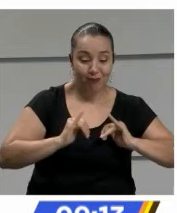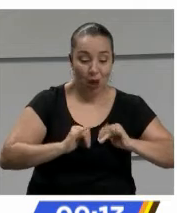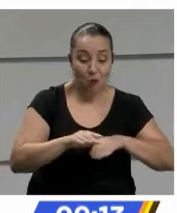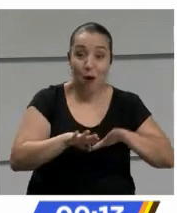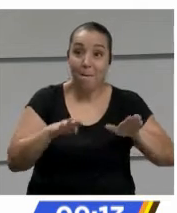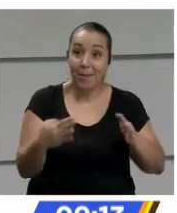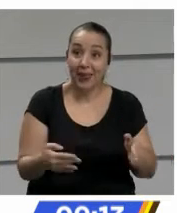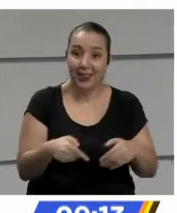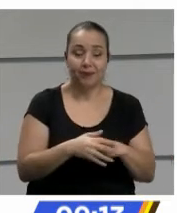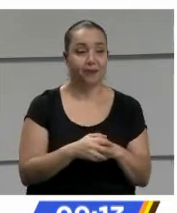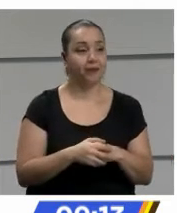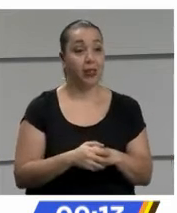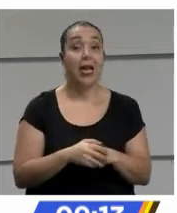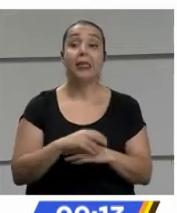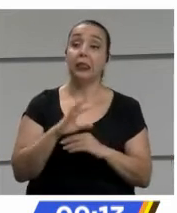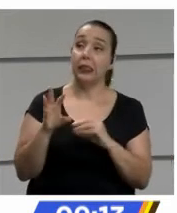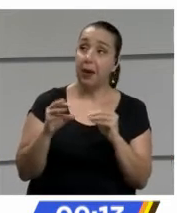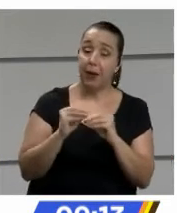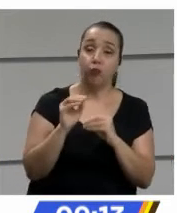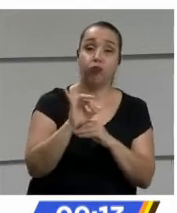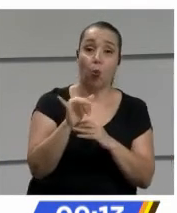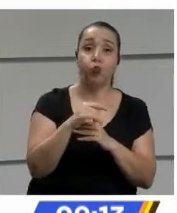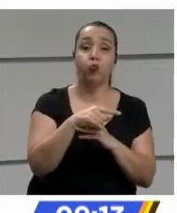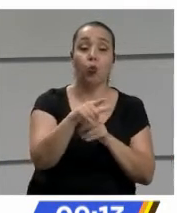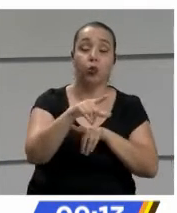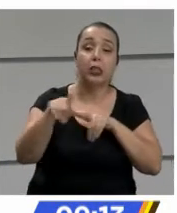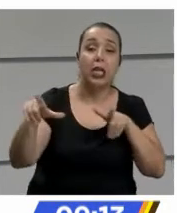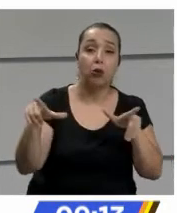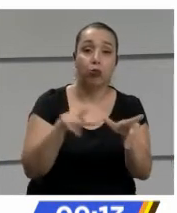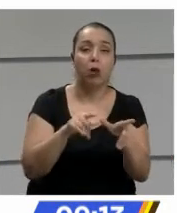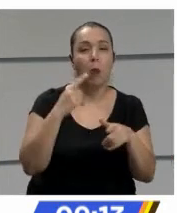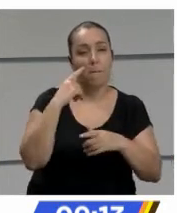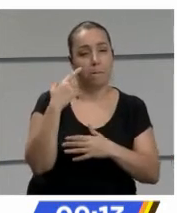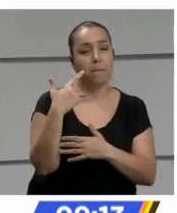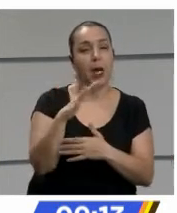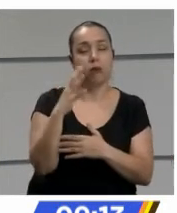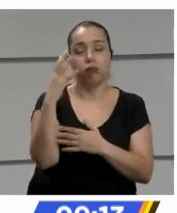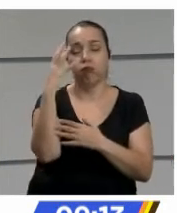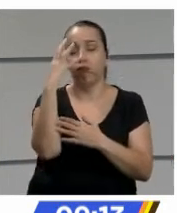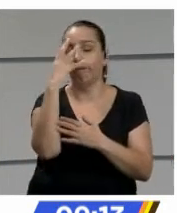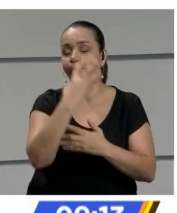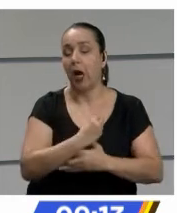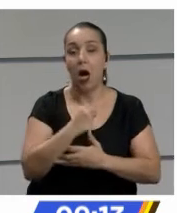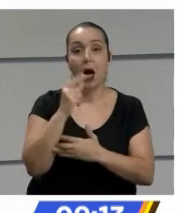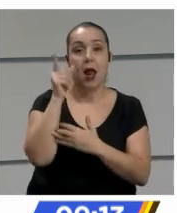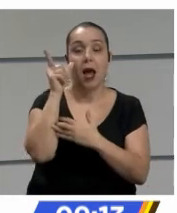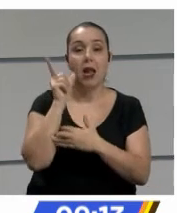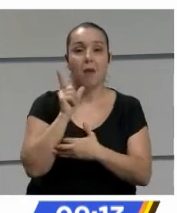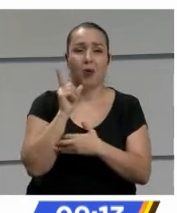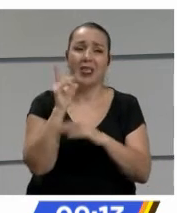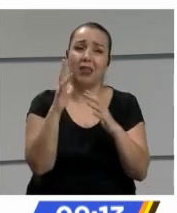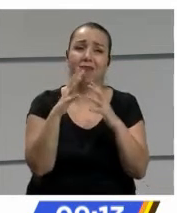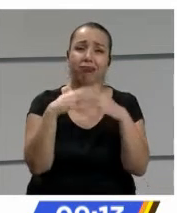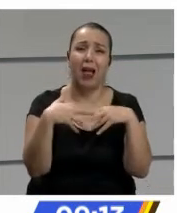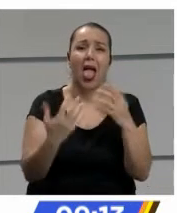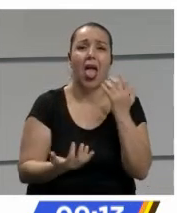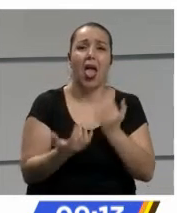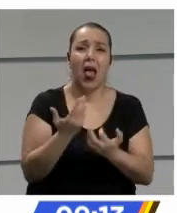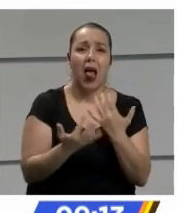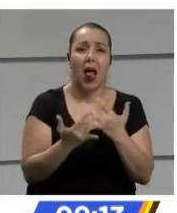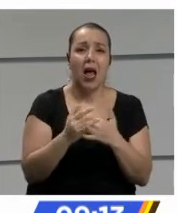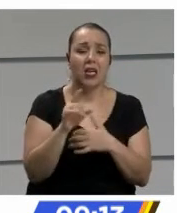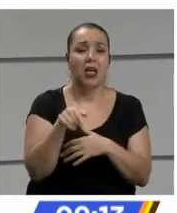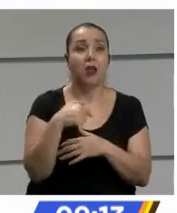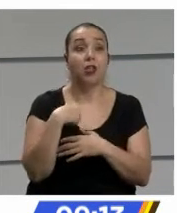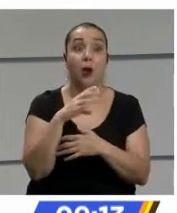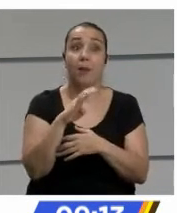en la casa, en una mesa. Bueno, y también uno de los lugares también preciosos en Limón, que bueno, ya se quemó, ya está en restauración, que es el